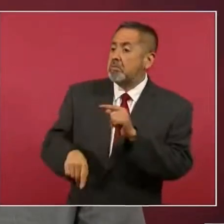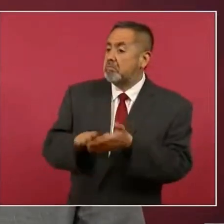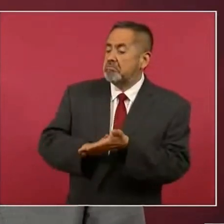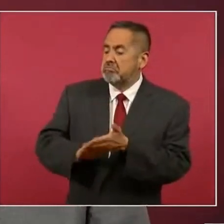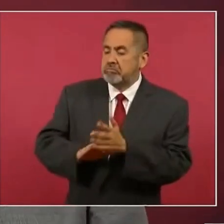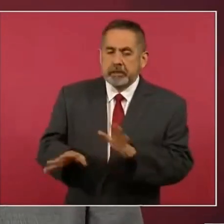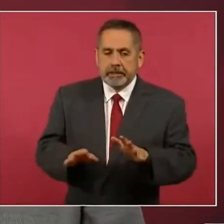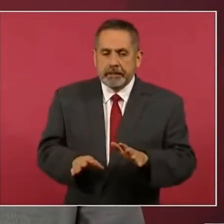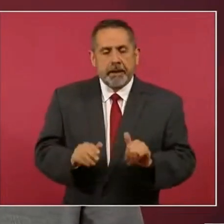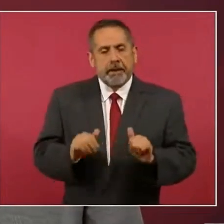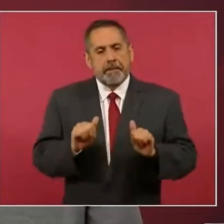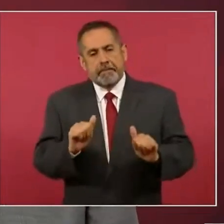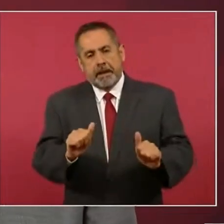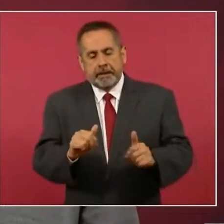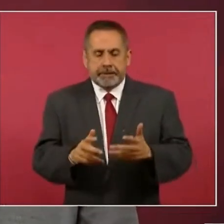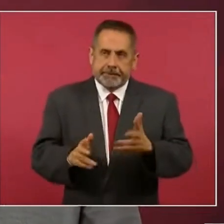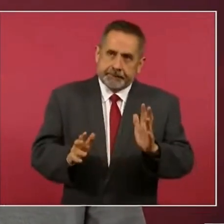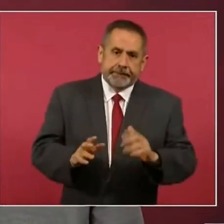no, bueno,